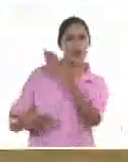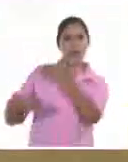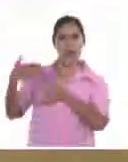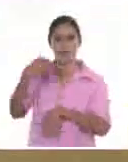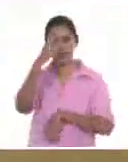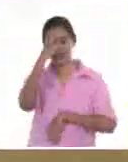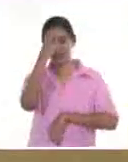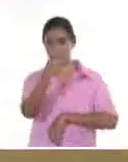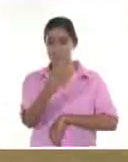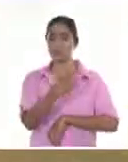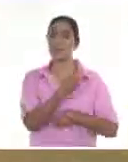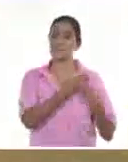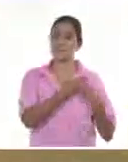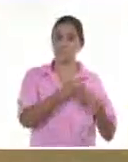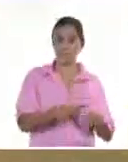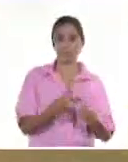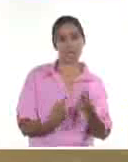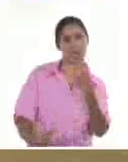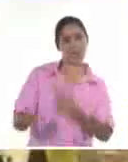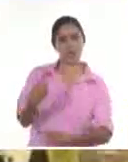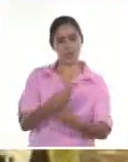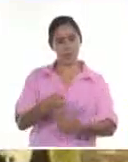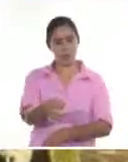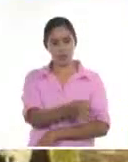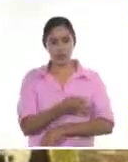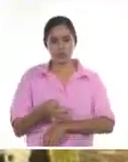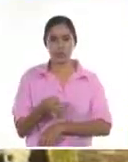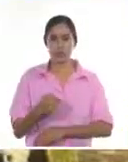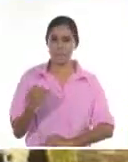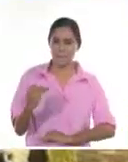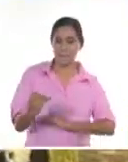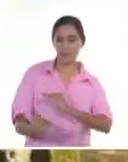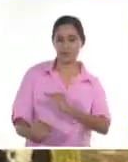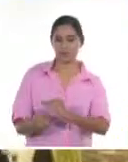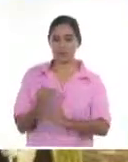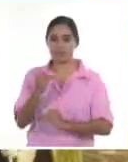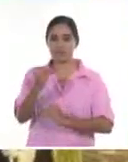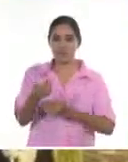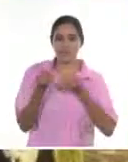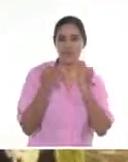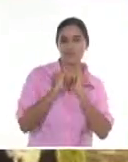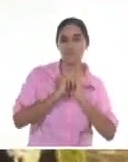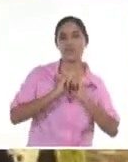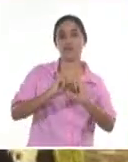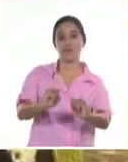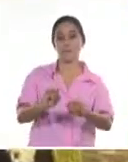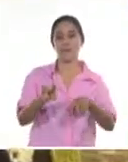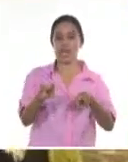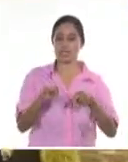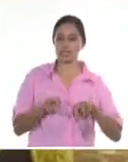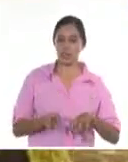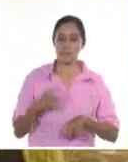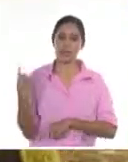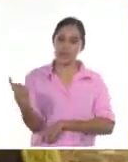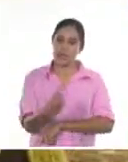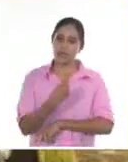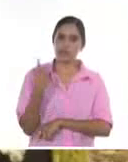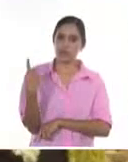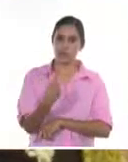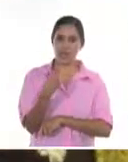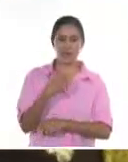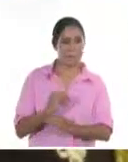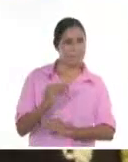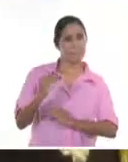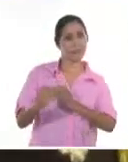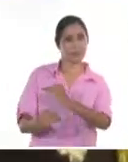cada municipio. Se ha hecho no solo un proceso para llevar un informe a la Asamblea Nacional, sino un proceso